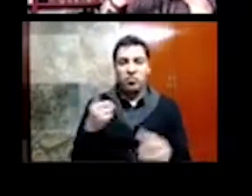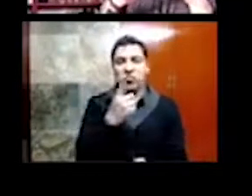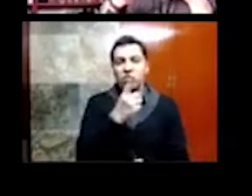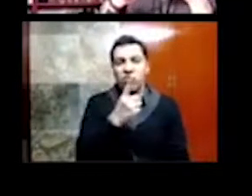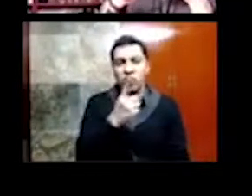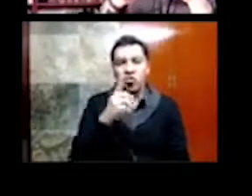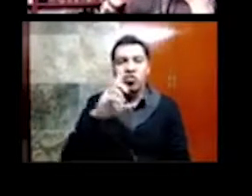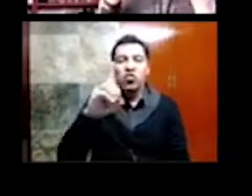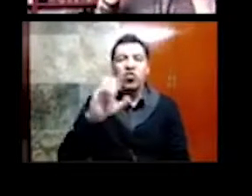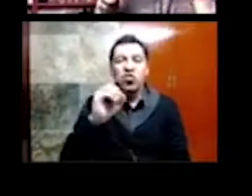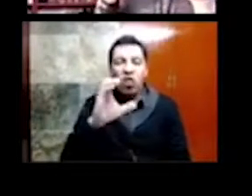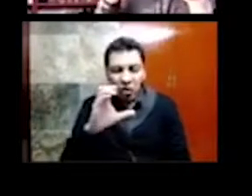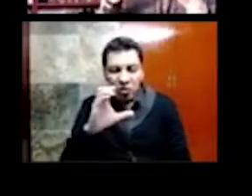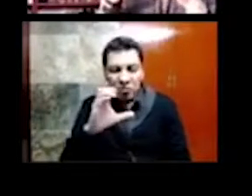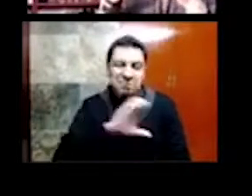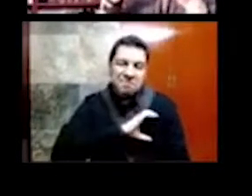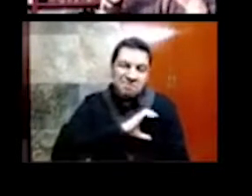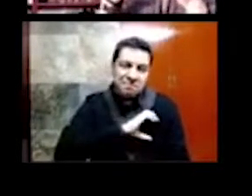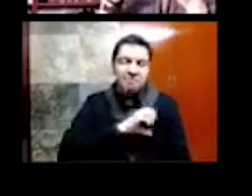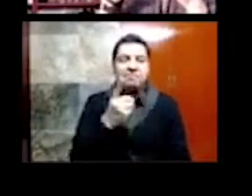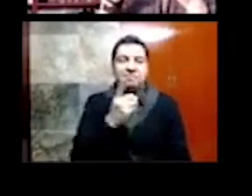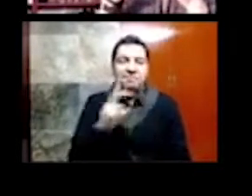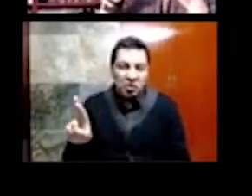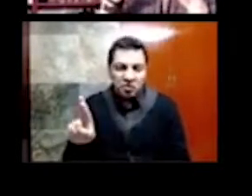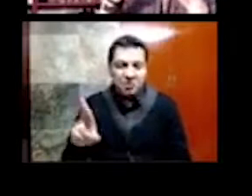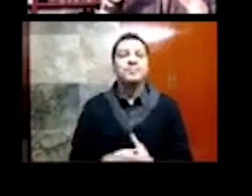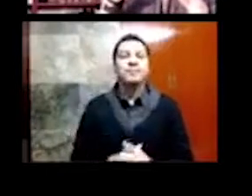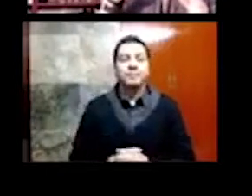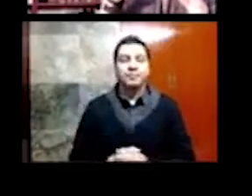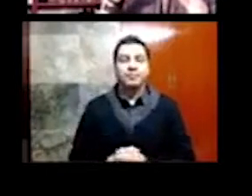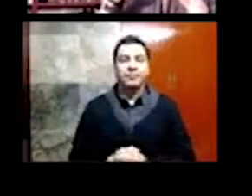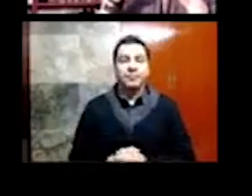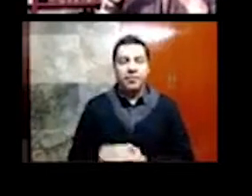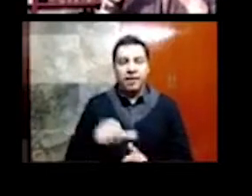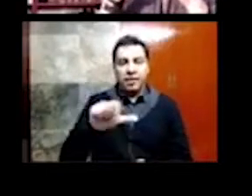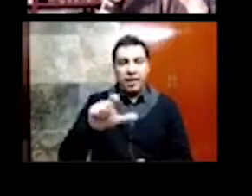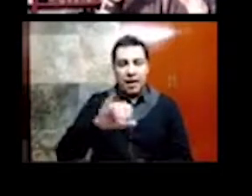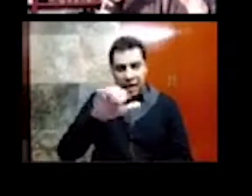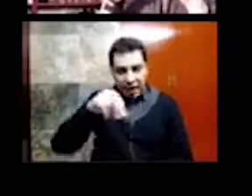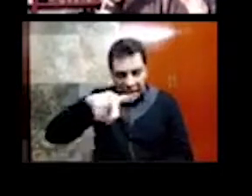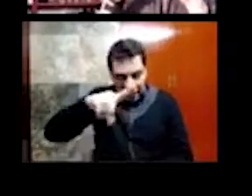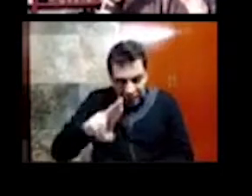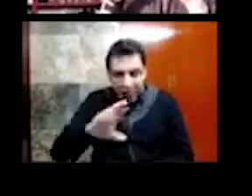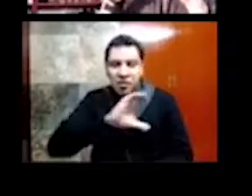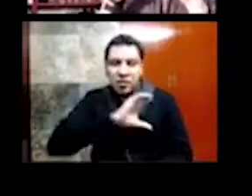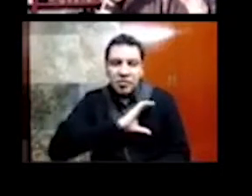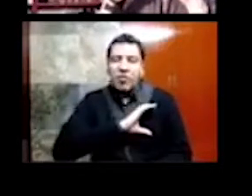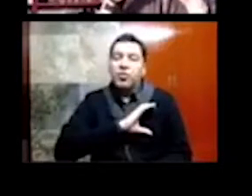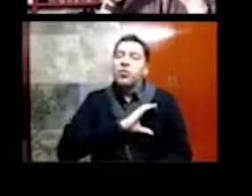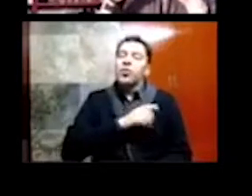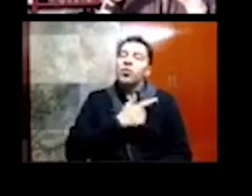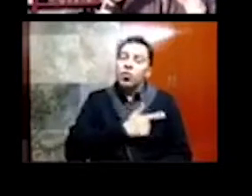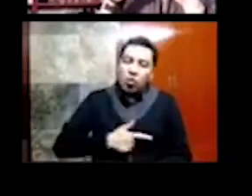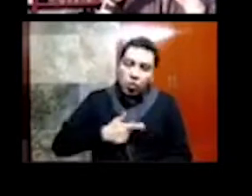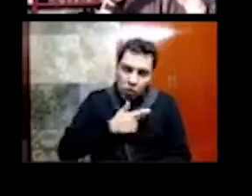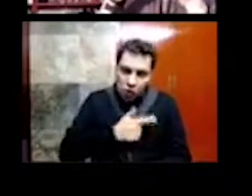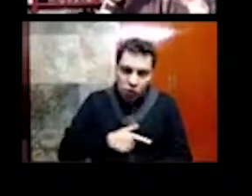compartir. Pues, encantado. Alejandro, querido, en verdad un gusto, un privilegio, un